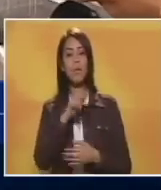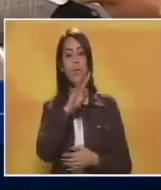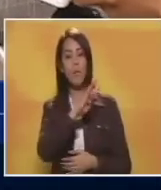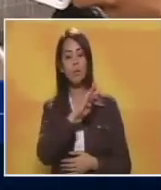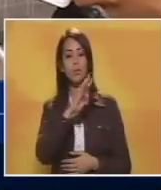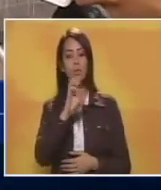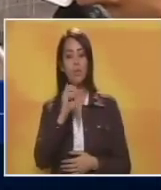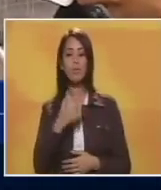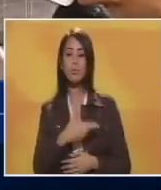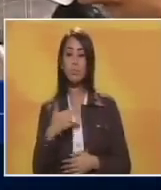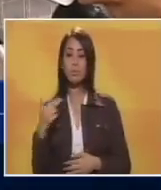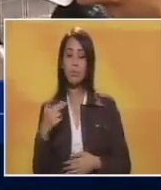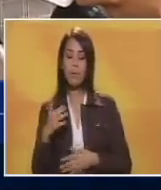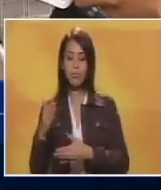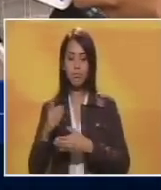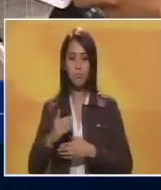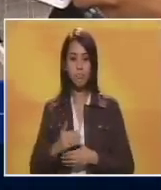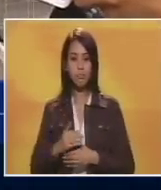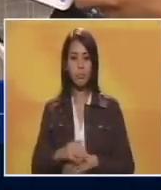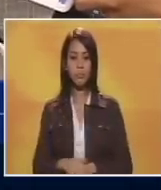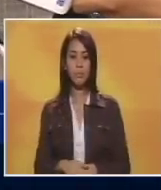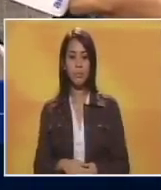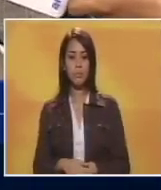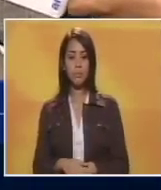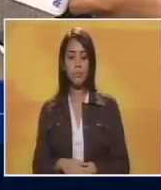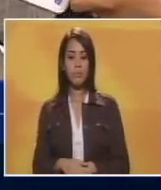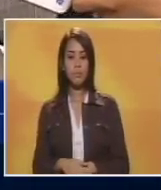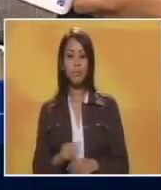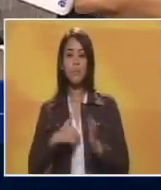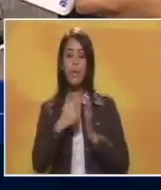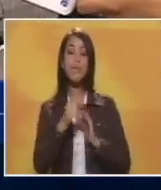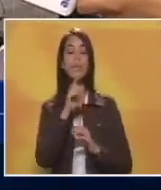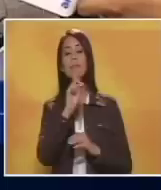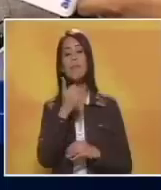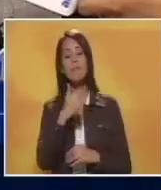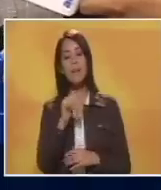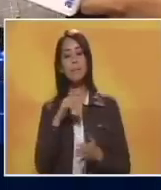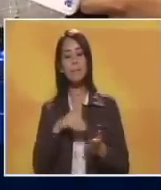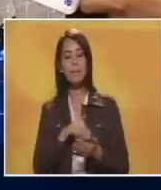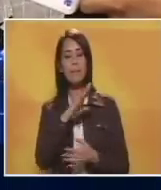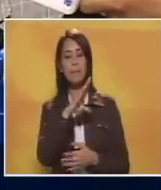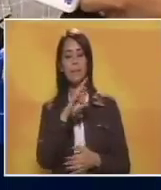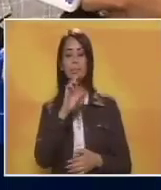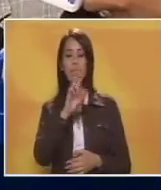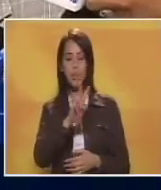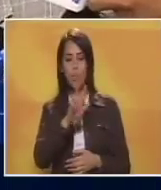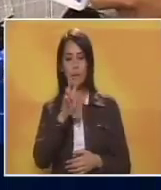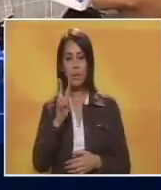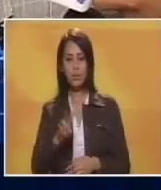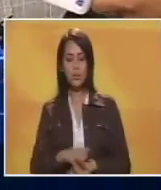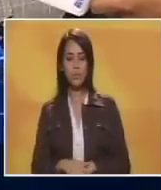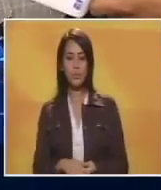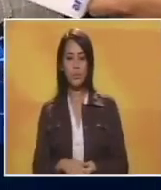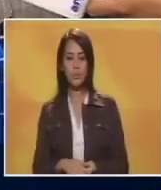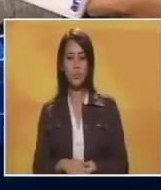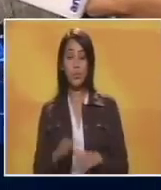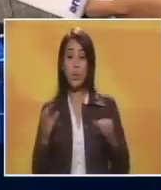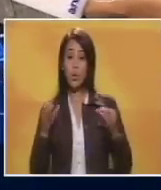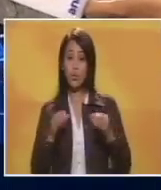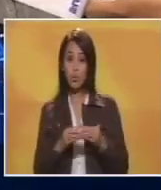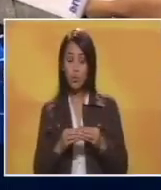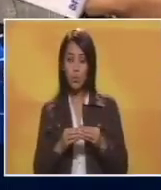3.474 armas recuperadas, municiones 10.552, bandas